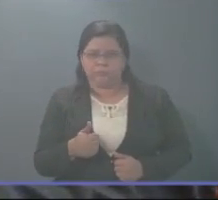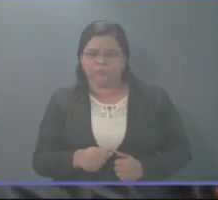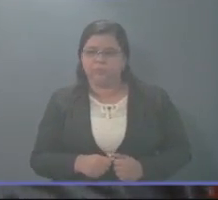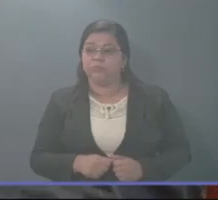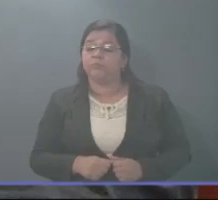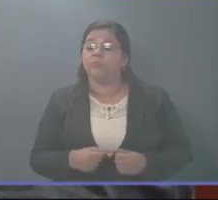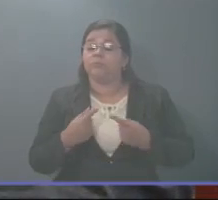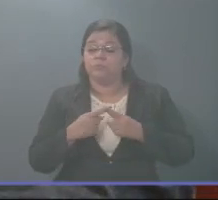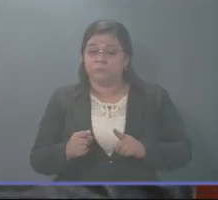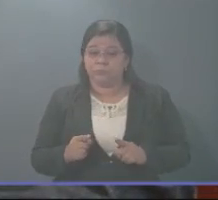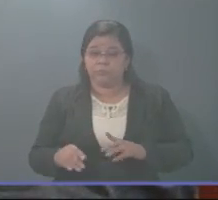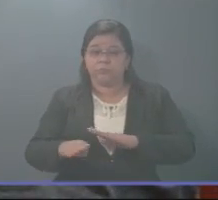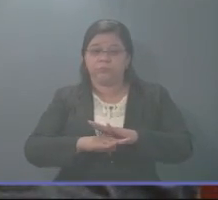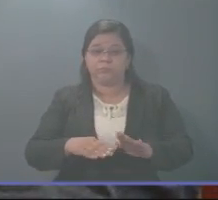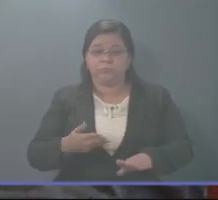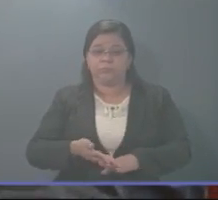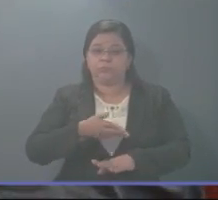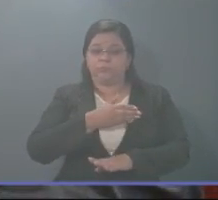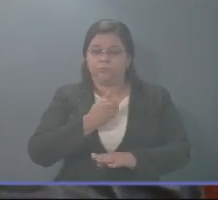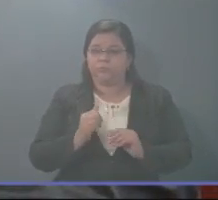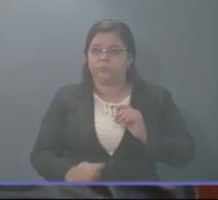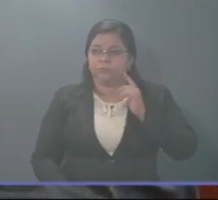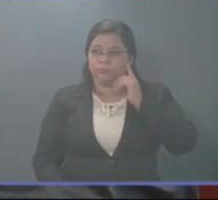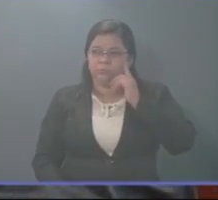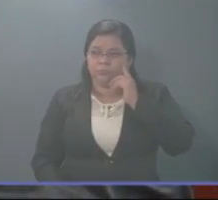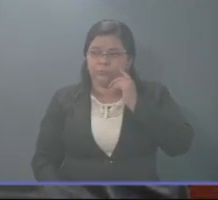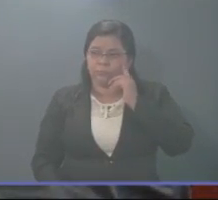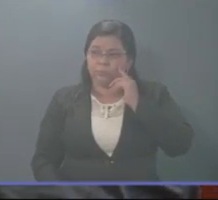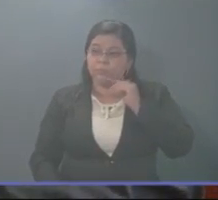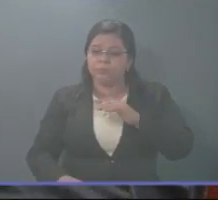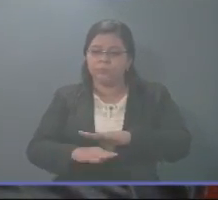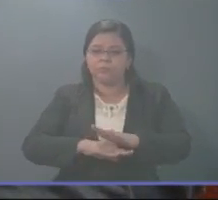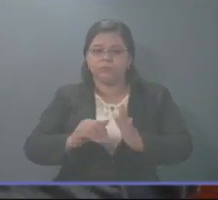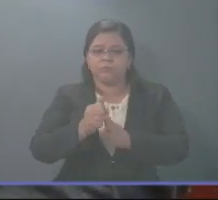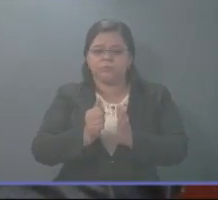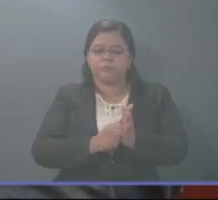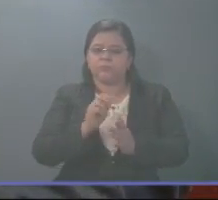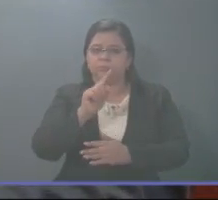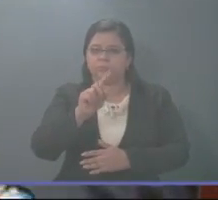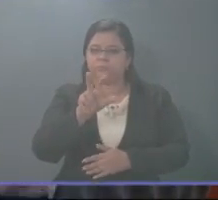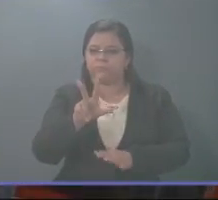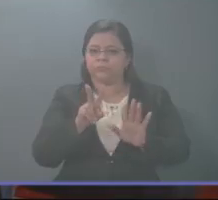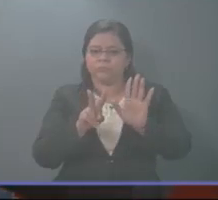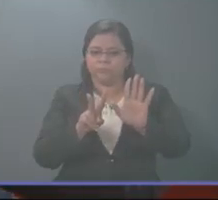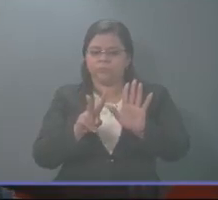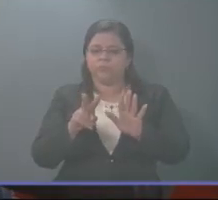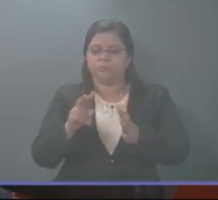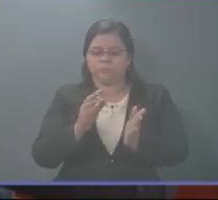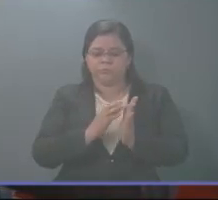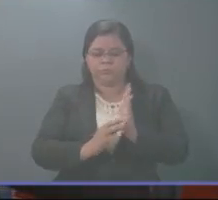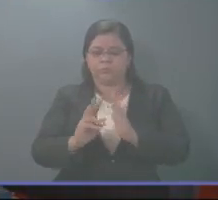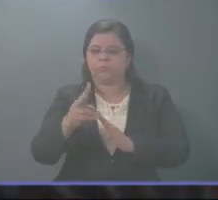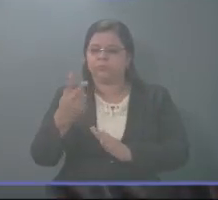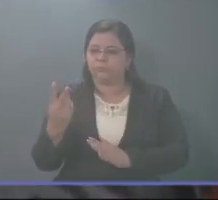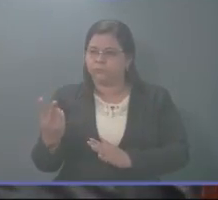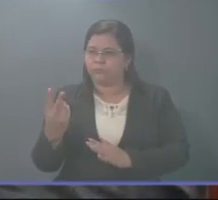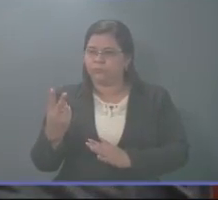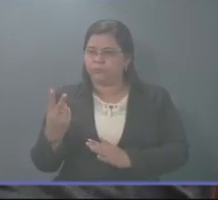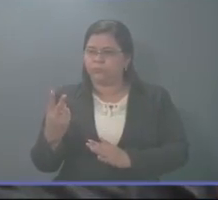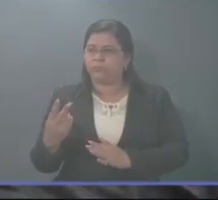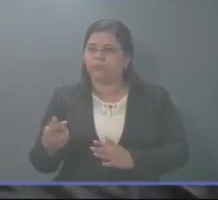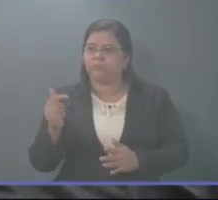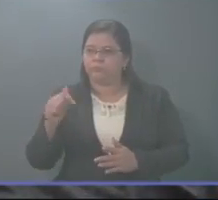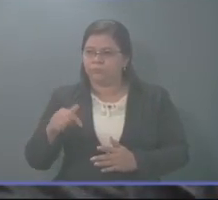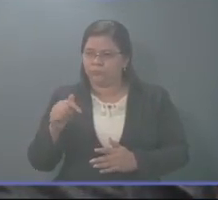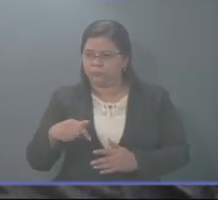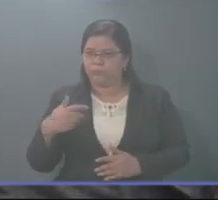A partir de lo anterior, según lo establece el artículo 137, inciso segundo, de la Carta Magna vigente